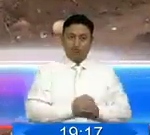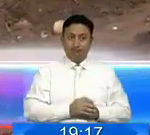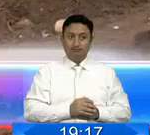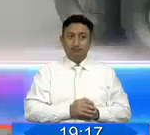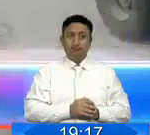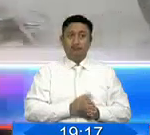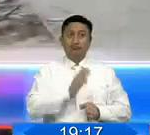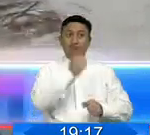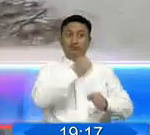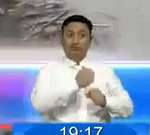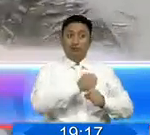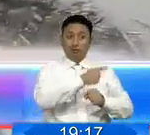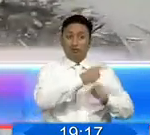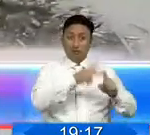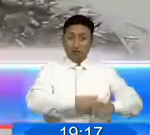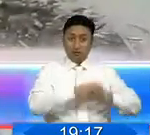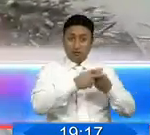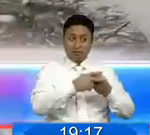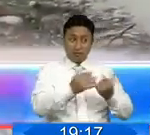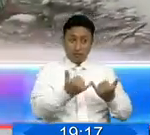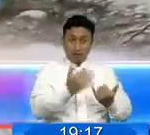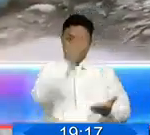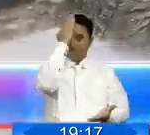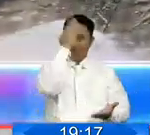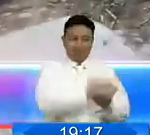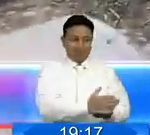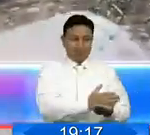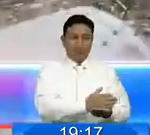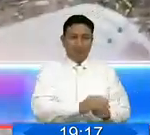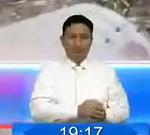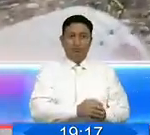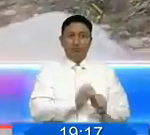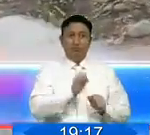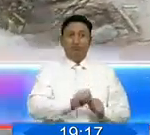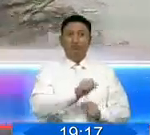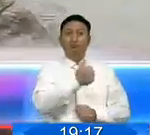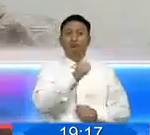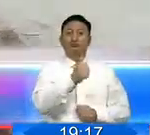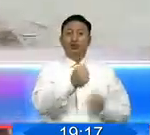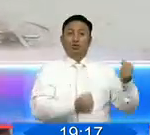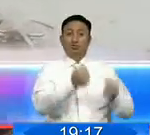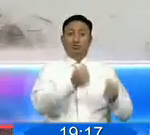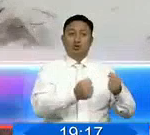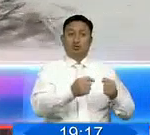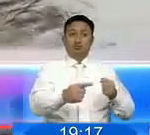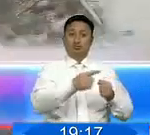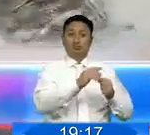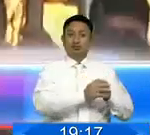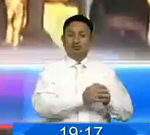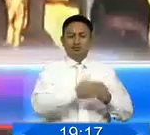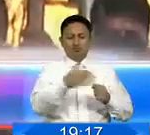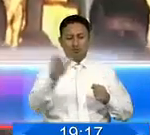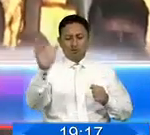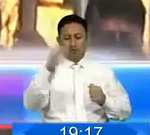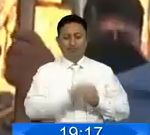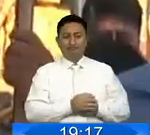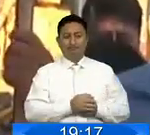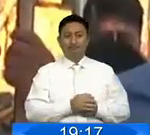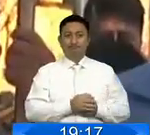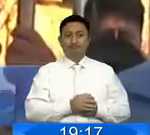los trabajos que se habrían iniciado hace más de un mes, así como a la salida de 10 volquetes de alta capacidad de carga.